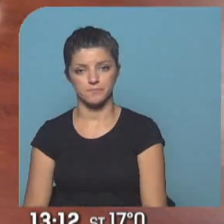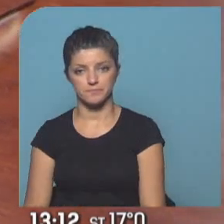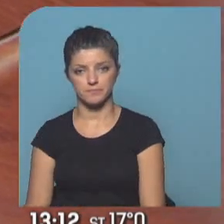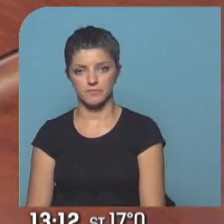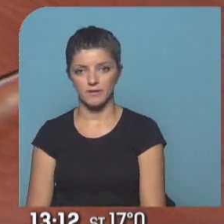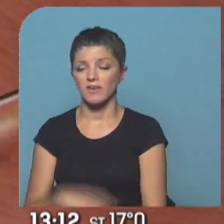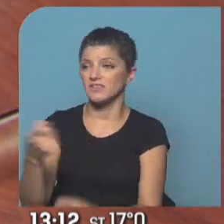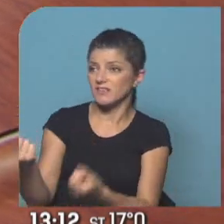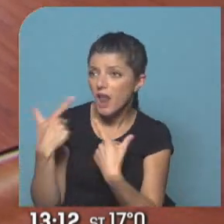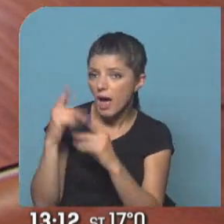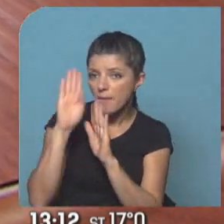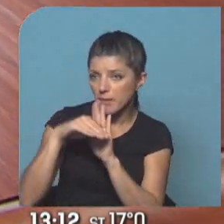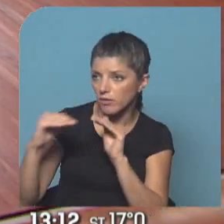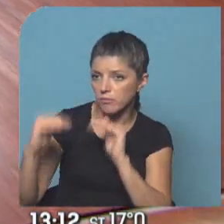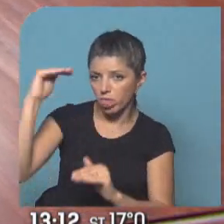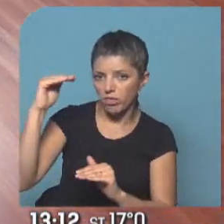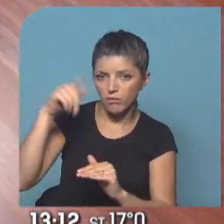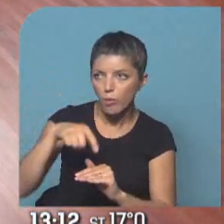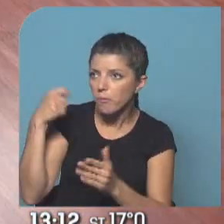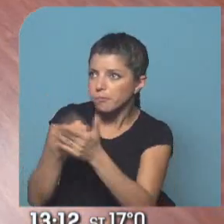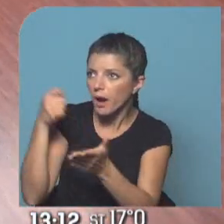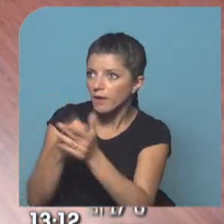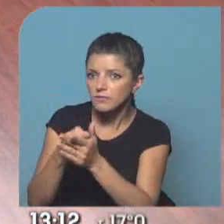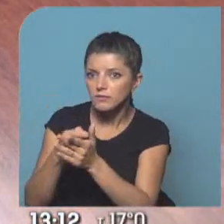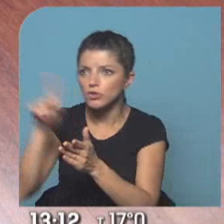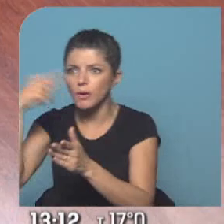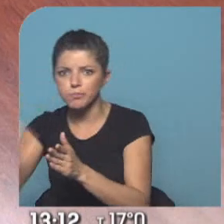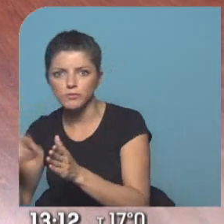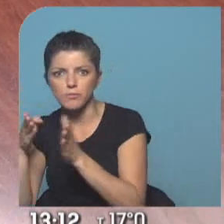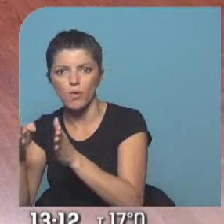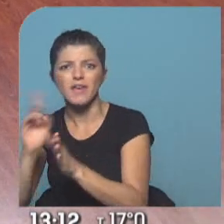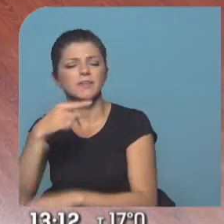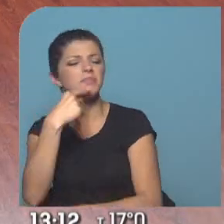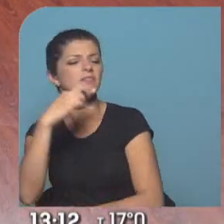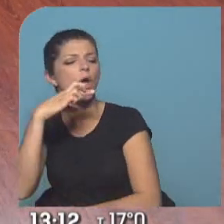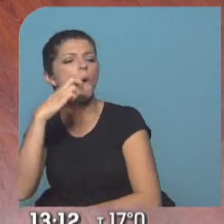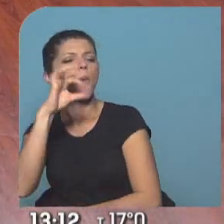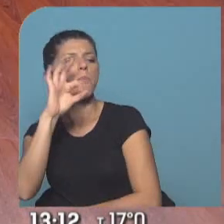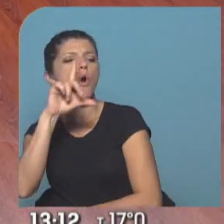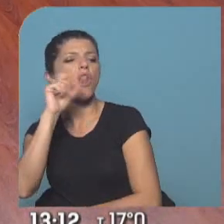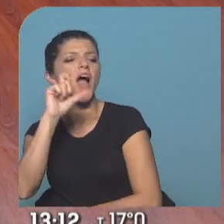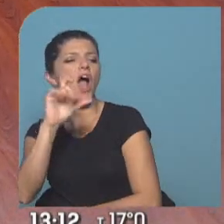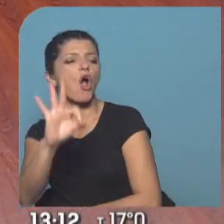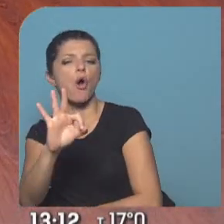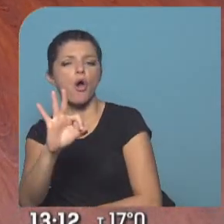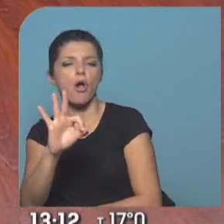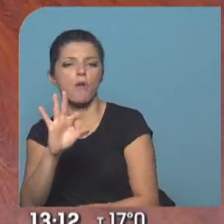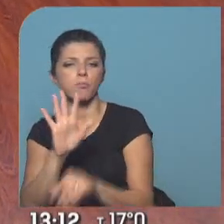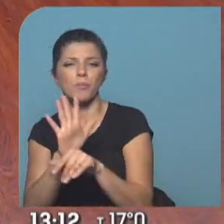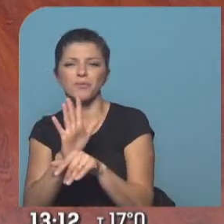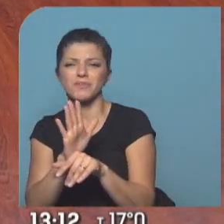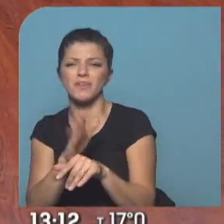reciben menos, con tu plata va para otro lado y aparte te dicen polaco. Te toman el chiste con tu